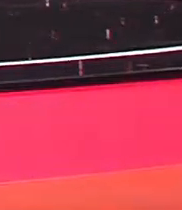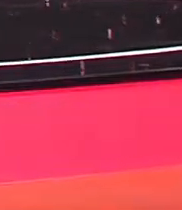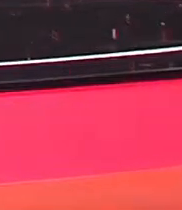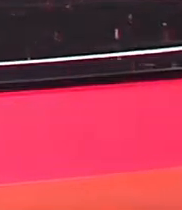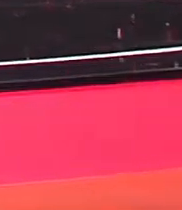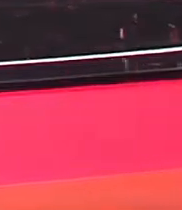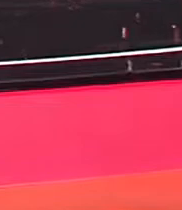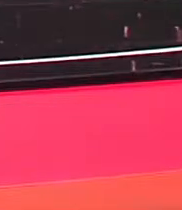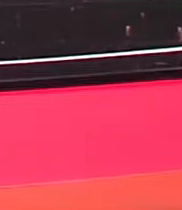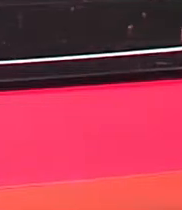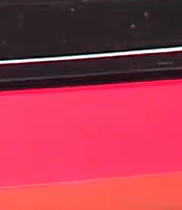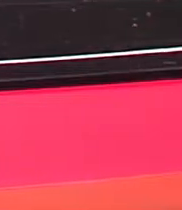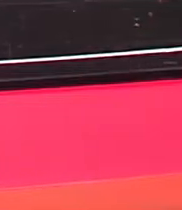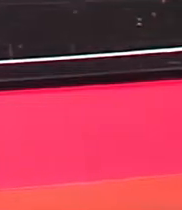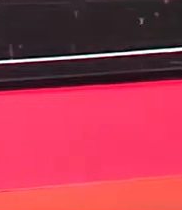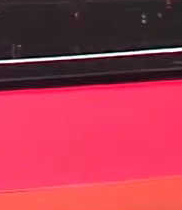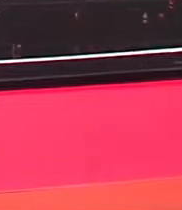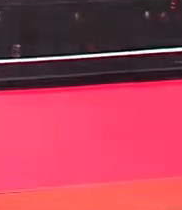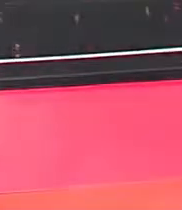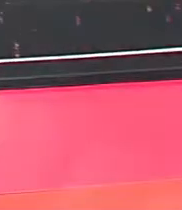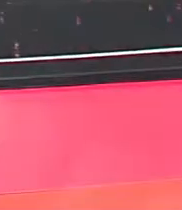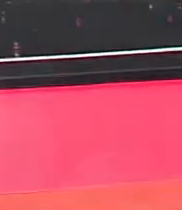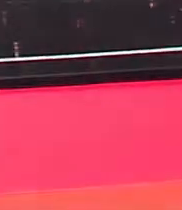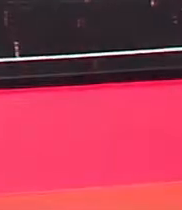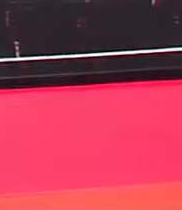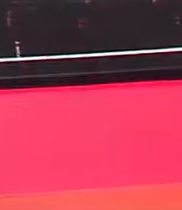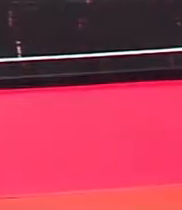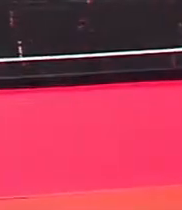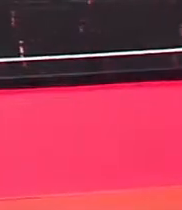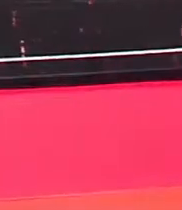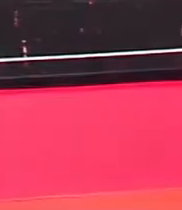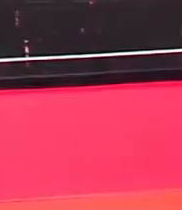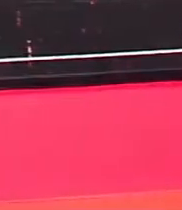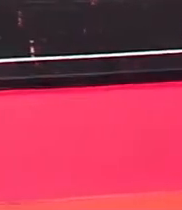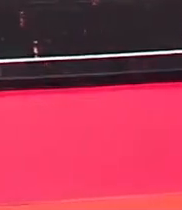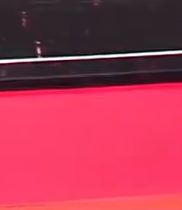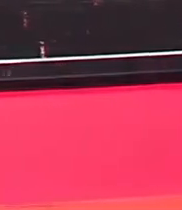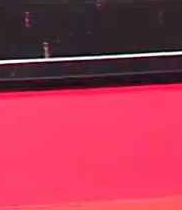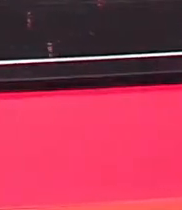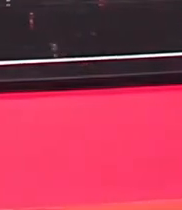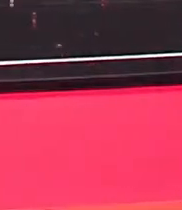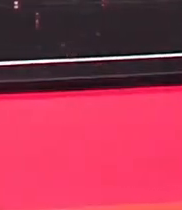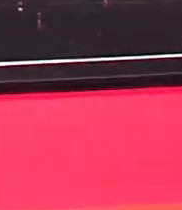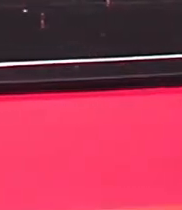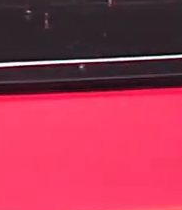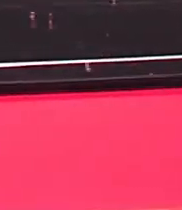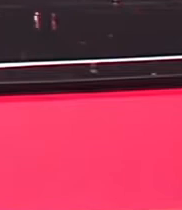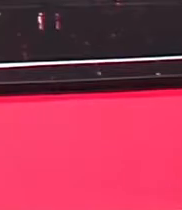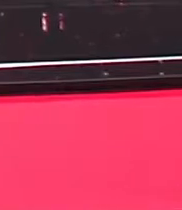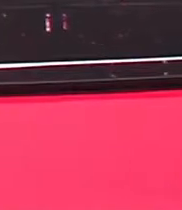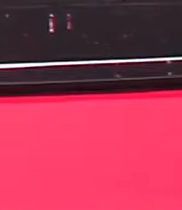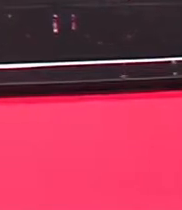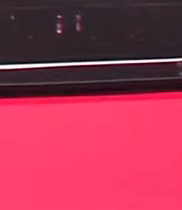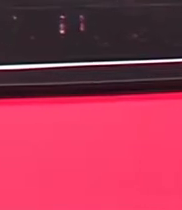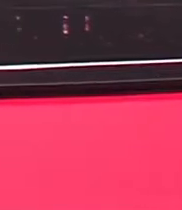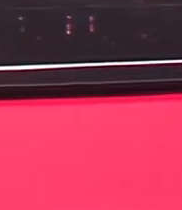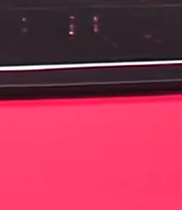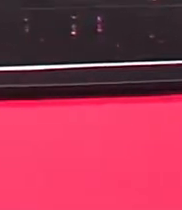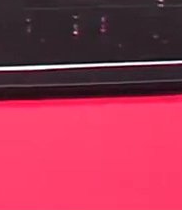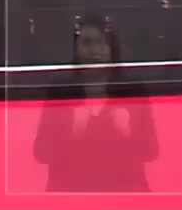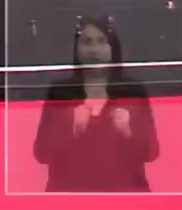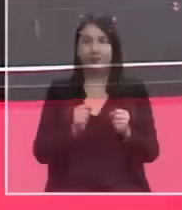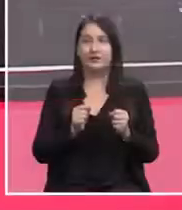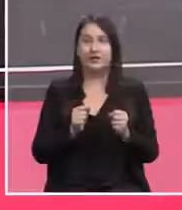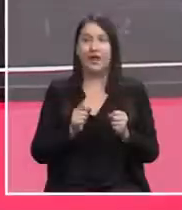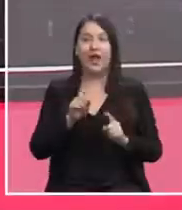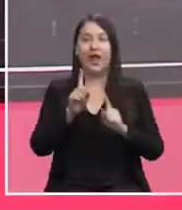son válidas para el tiempo que estamos viviendo, etcétera, etcétera. No, tengo que tener una valentía. Y yo creo que la valentía, que por cierto era para los griegos ya la virtud básica.